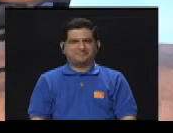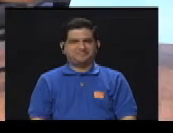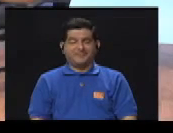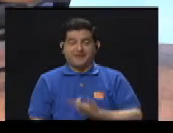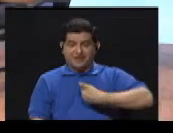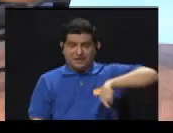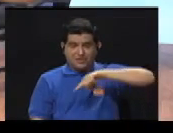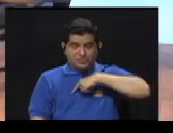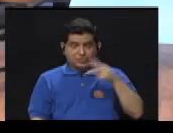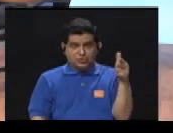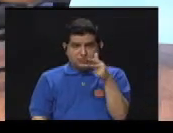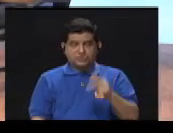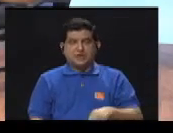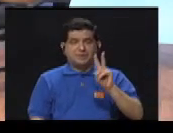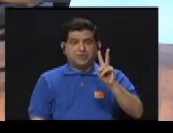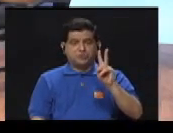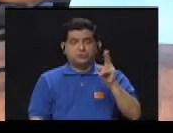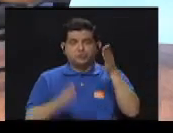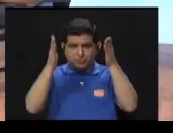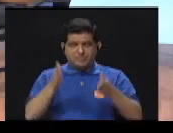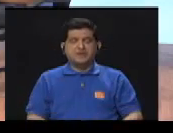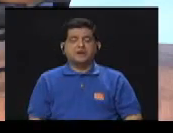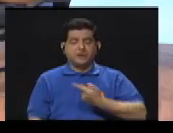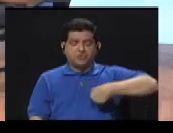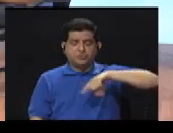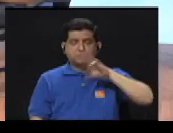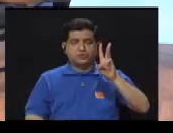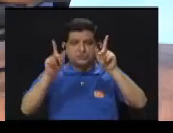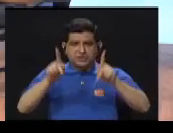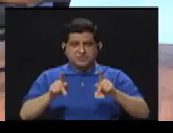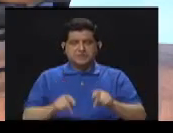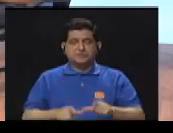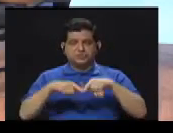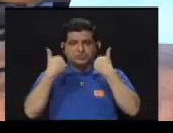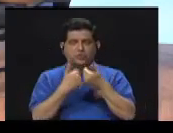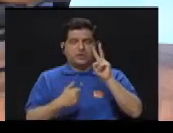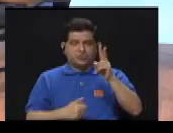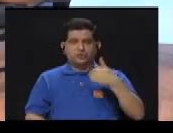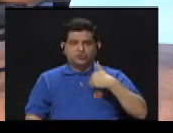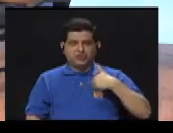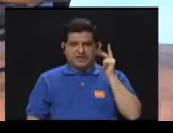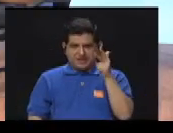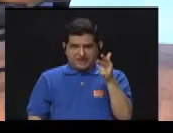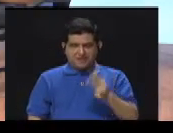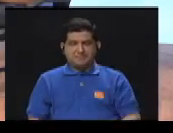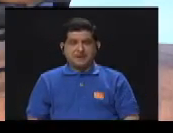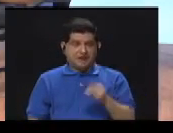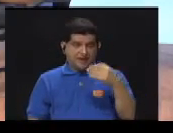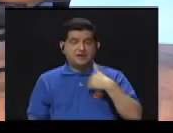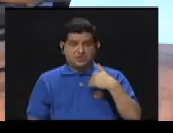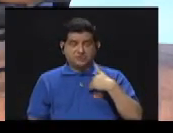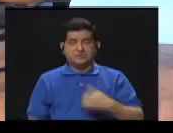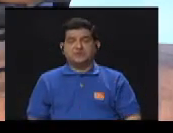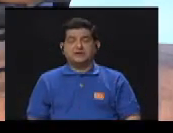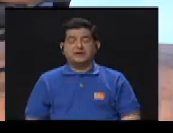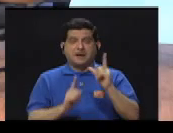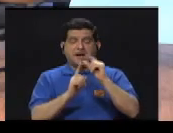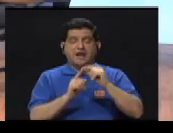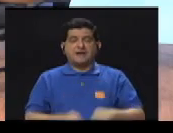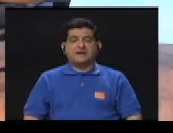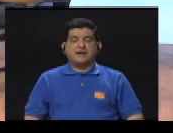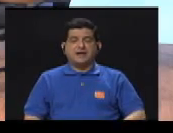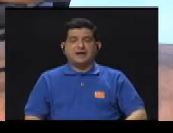nosotros las cámaras eran de dos compañeros, éramos seis en el grupo. Dos tenían cámara, las cámaras son de ellos, alquilamos